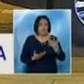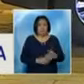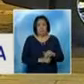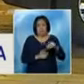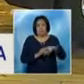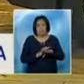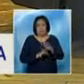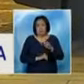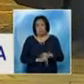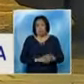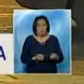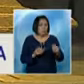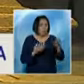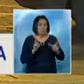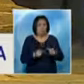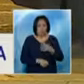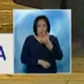4.